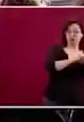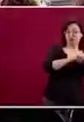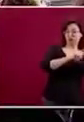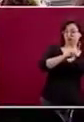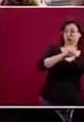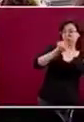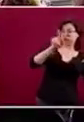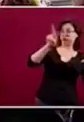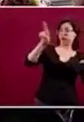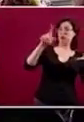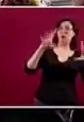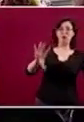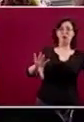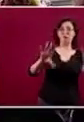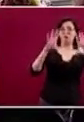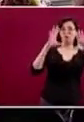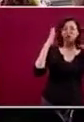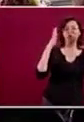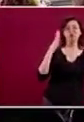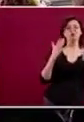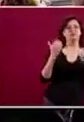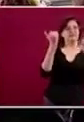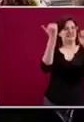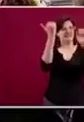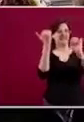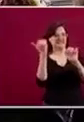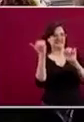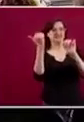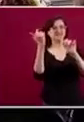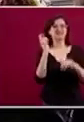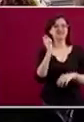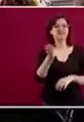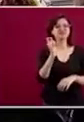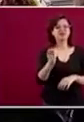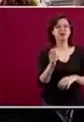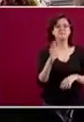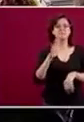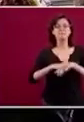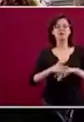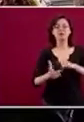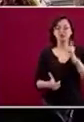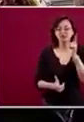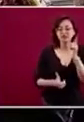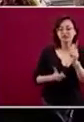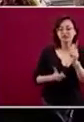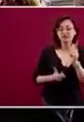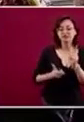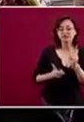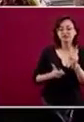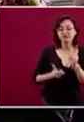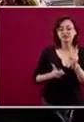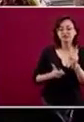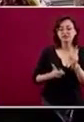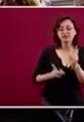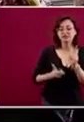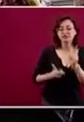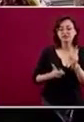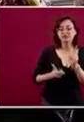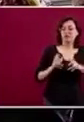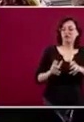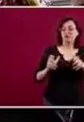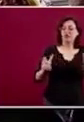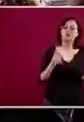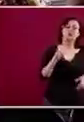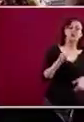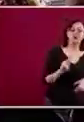esta curva que va hacia arriba está a esta velocidad, quiere decir que cada día estamos sumando